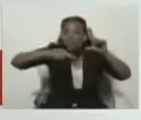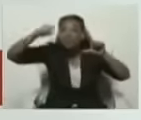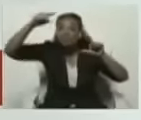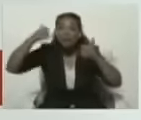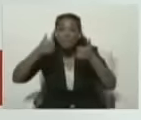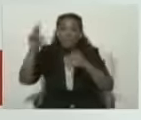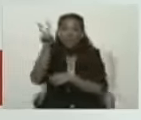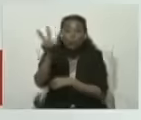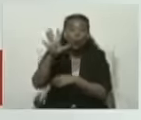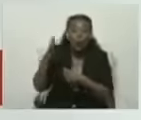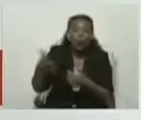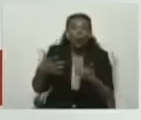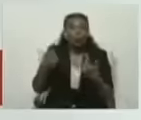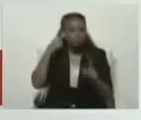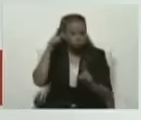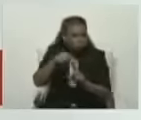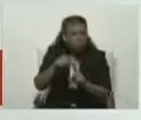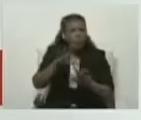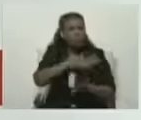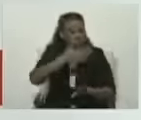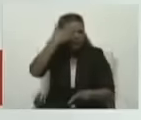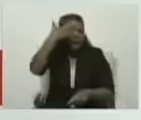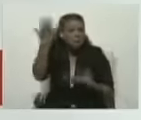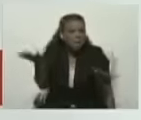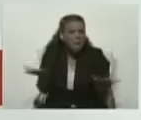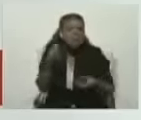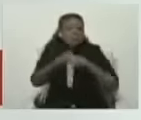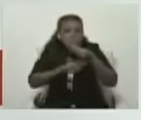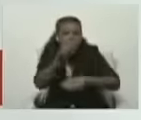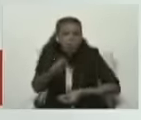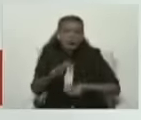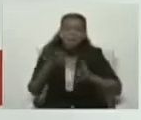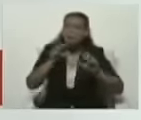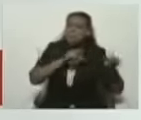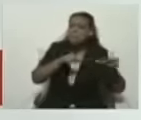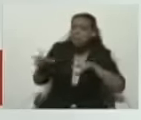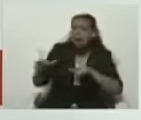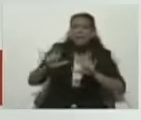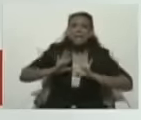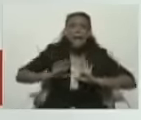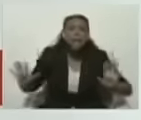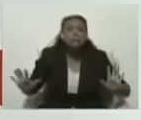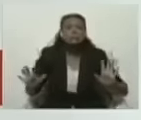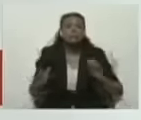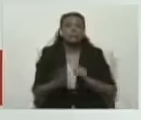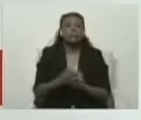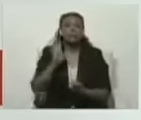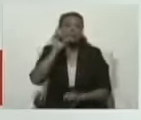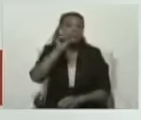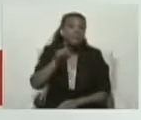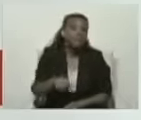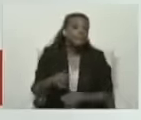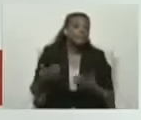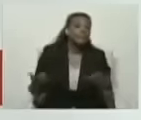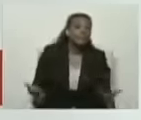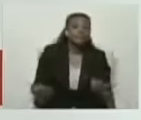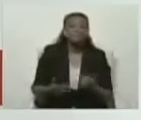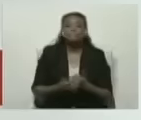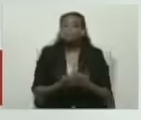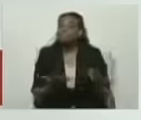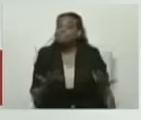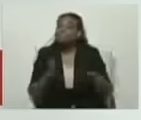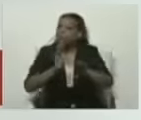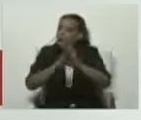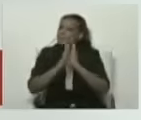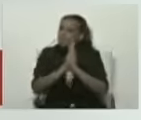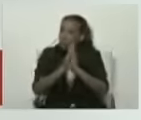tiene el país. Así que ya nosotros sabemos cómo hacerlo y ya estamos preparados para hacerlo. Y quiero que